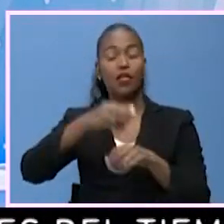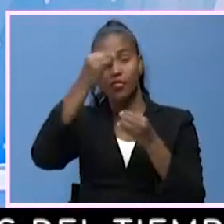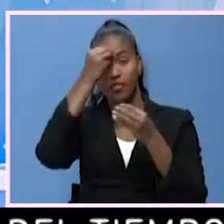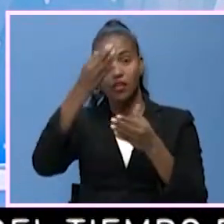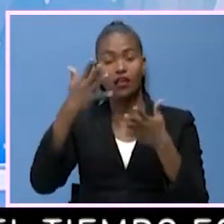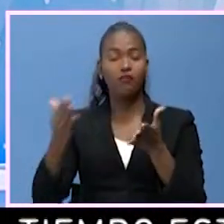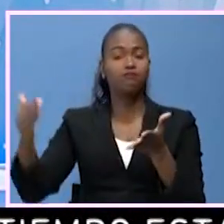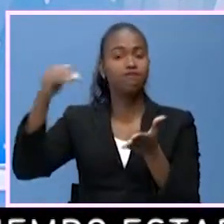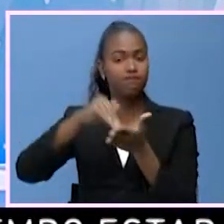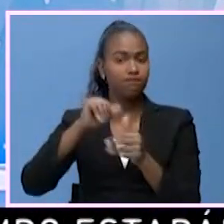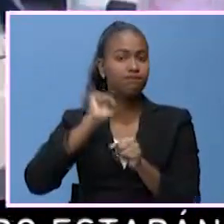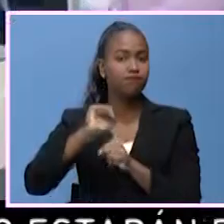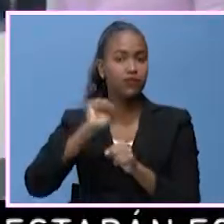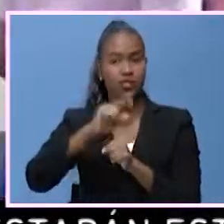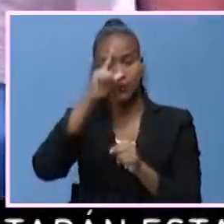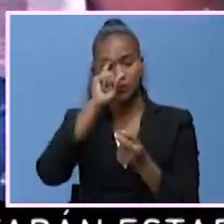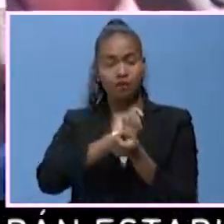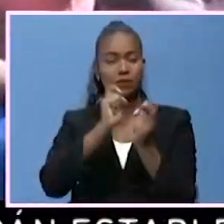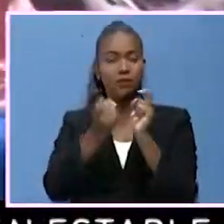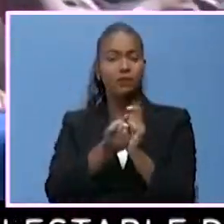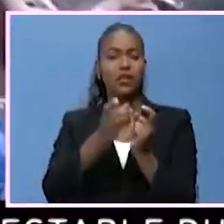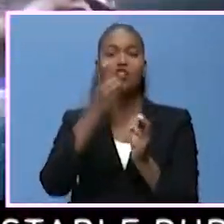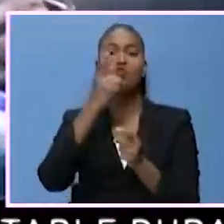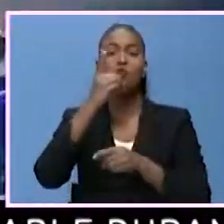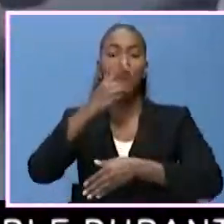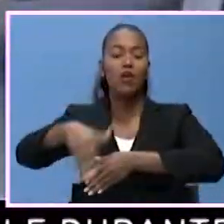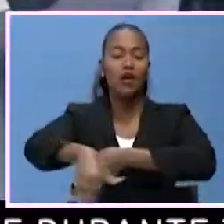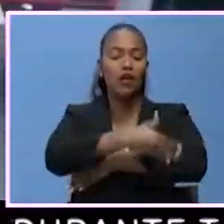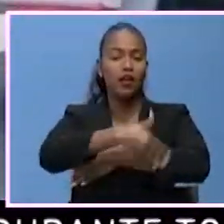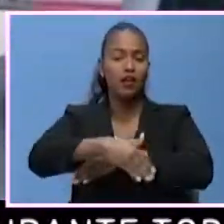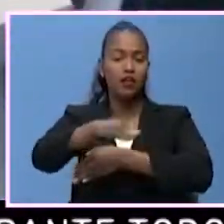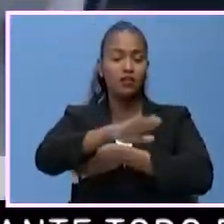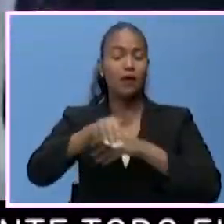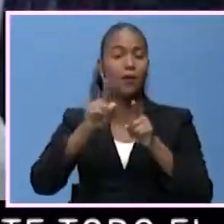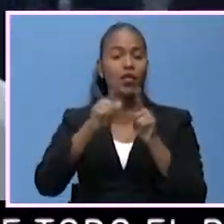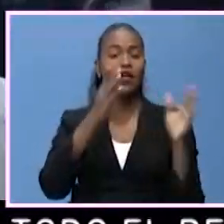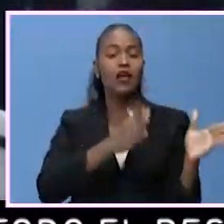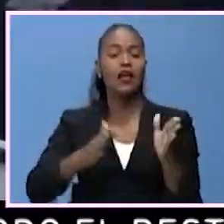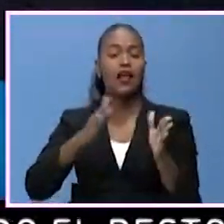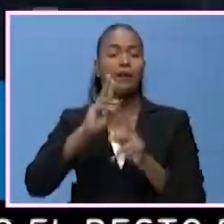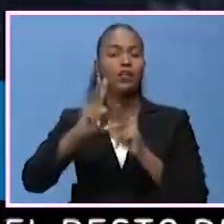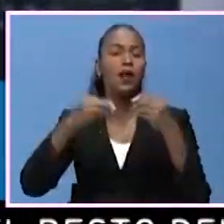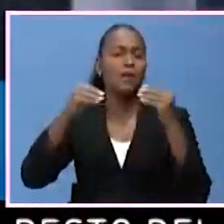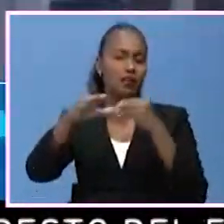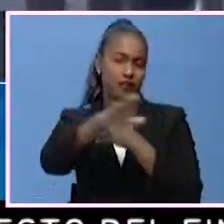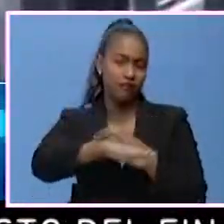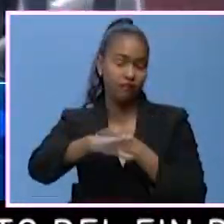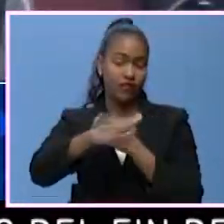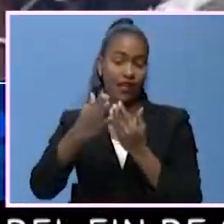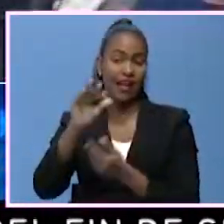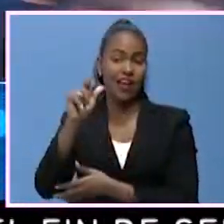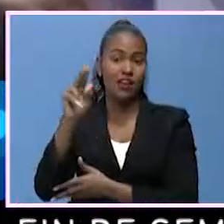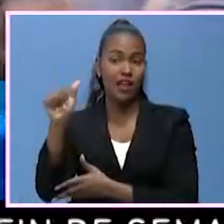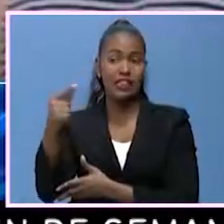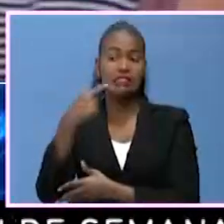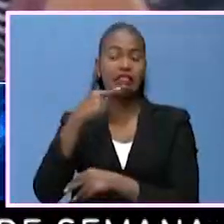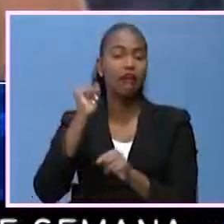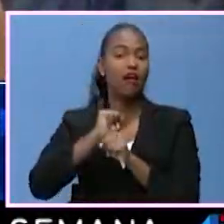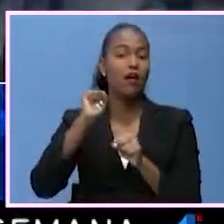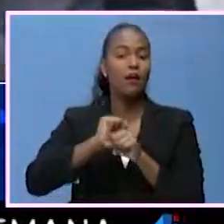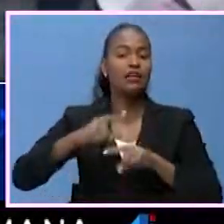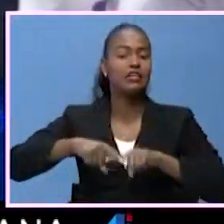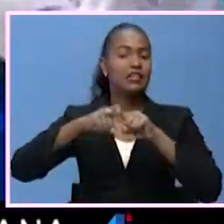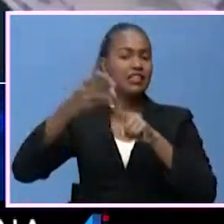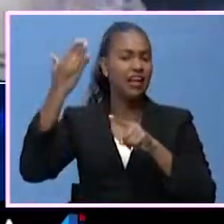han retomado los trabajos para transformar la Duarte con París y organizar los buhoneros. Carolina Mejía dijo que los trabajos habrían sido